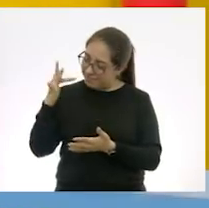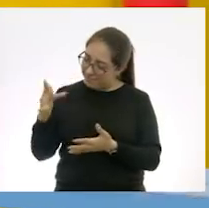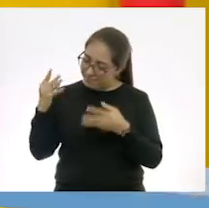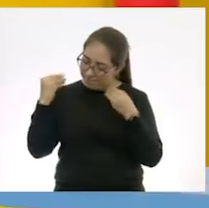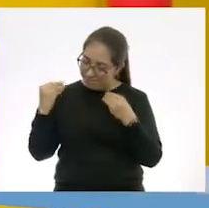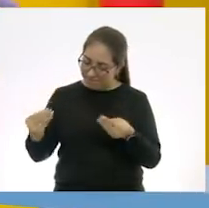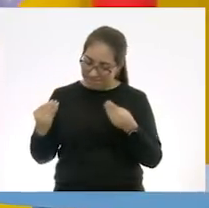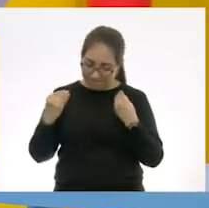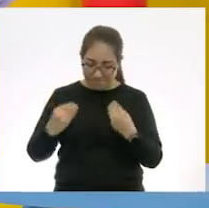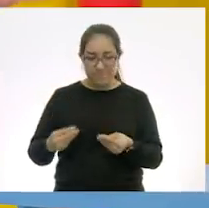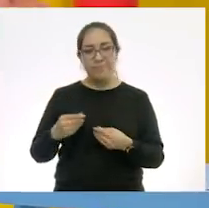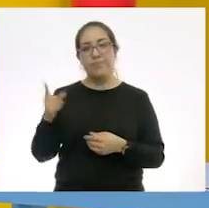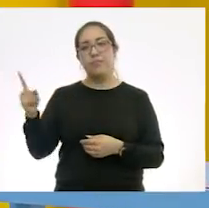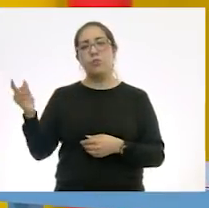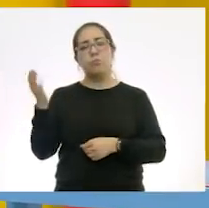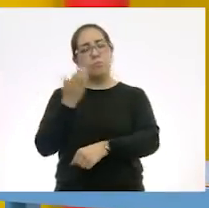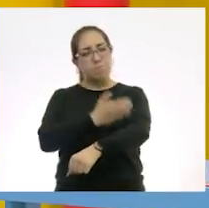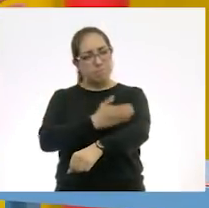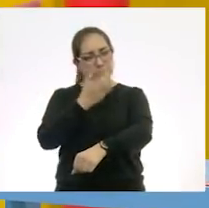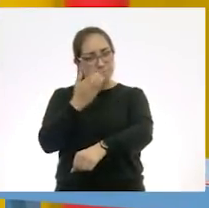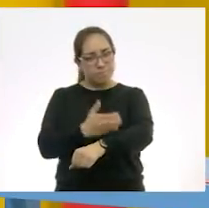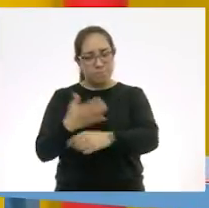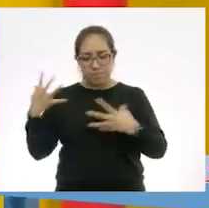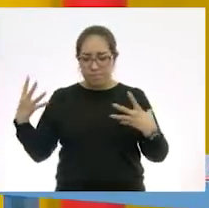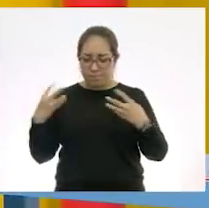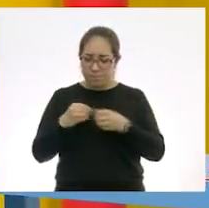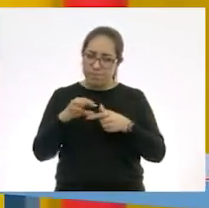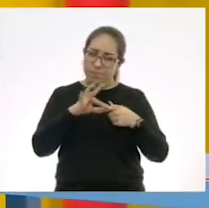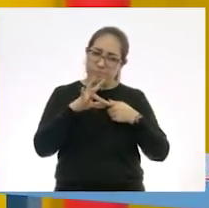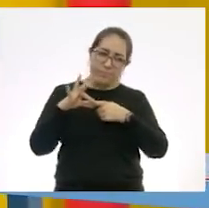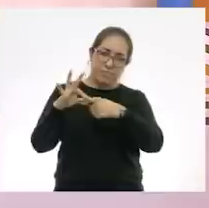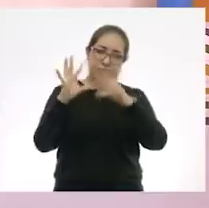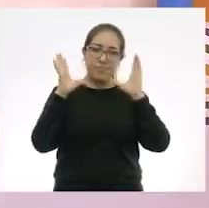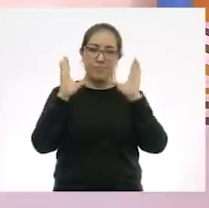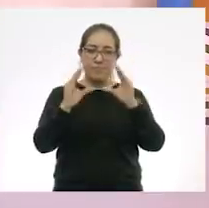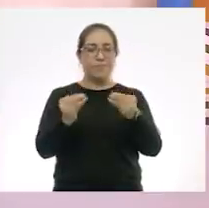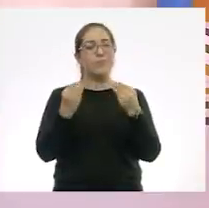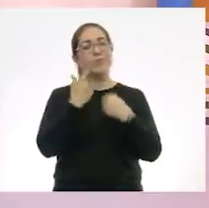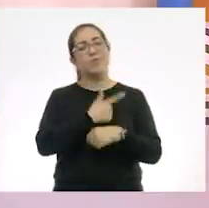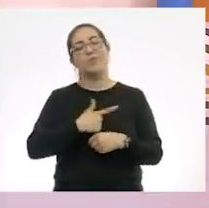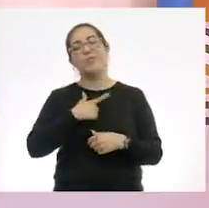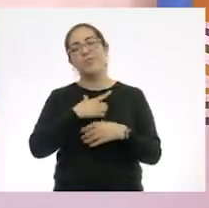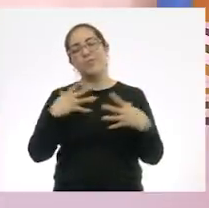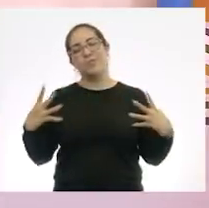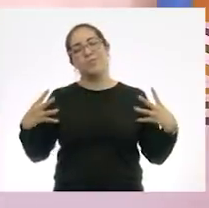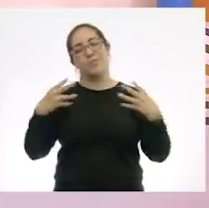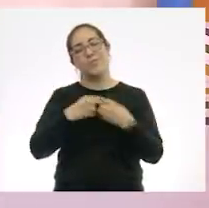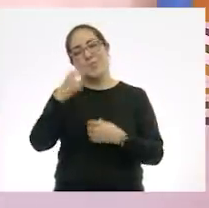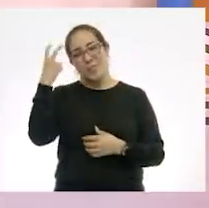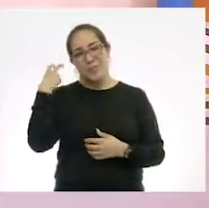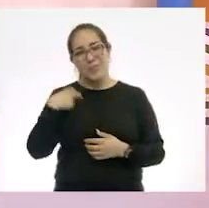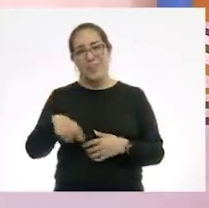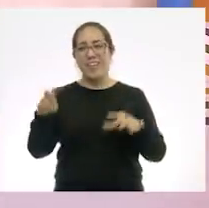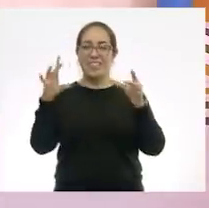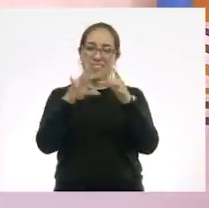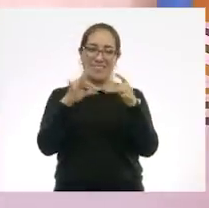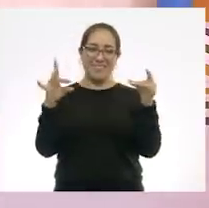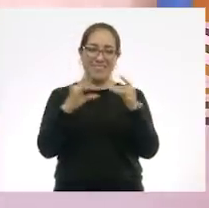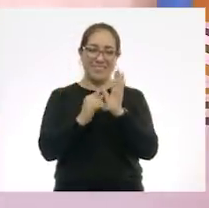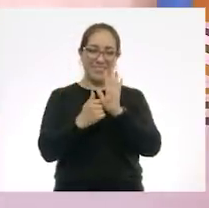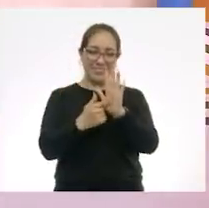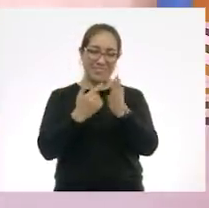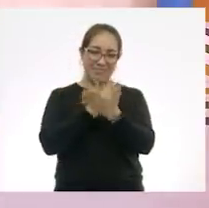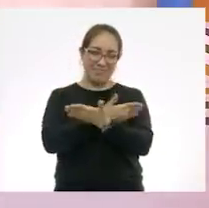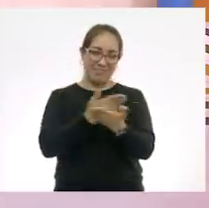como siempre el que nos hayas llevado por este gran viaje. Gracias, Oscar. Un placer haber viajado contigo y con los niños y las niñas que nos están